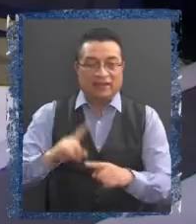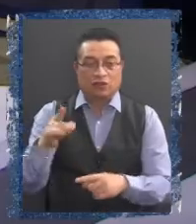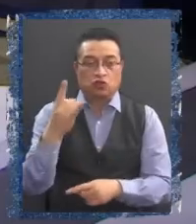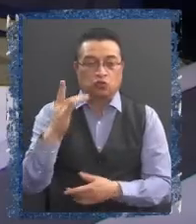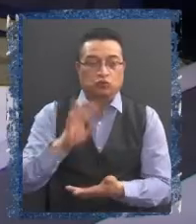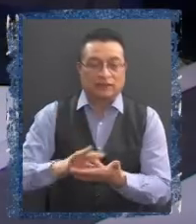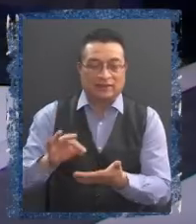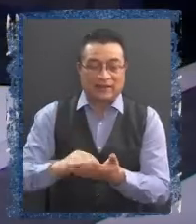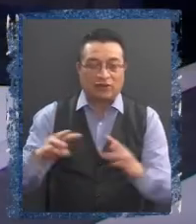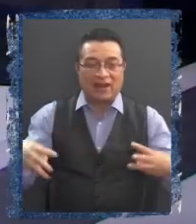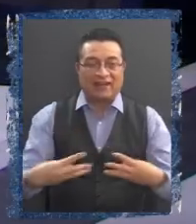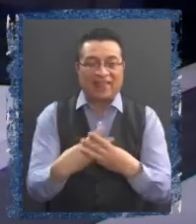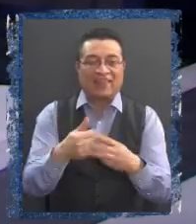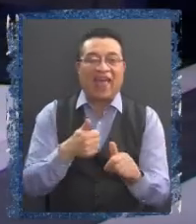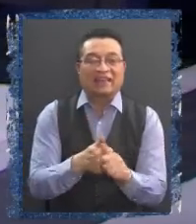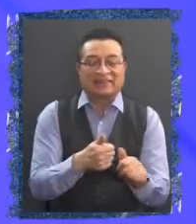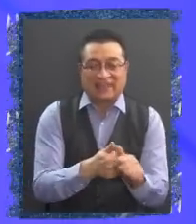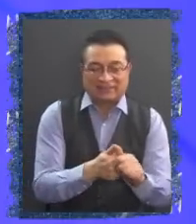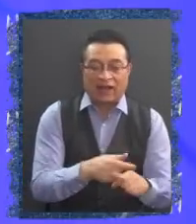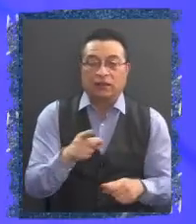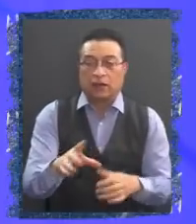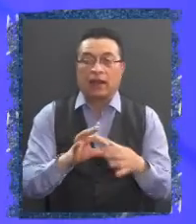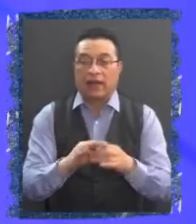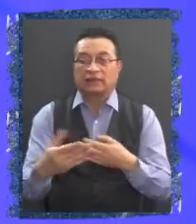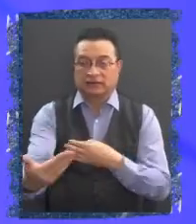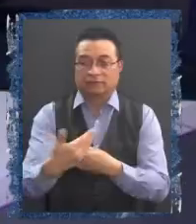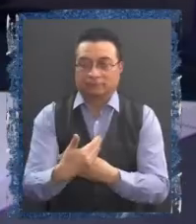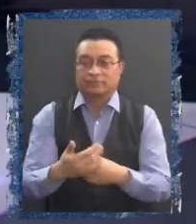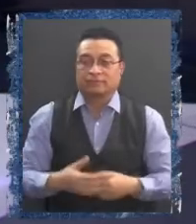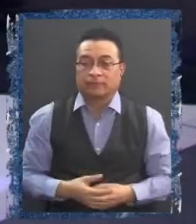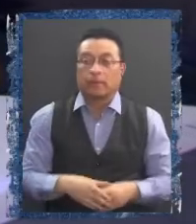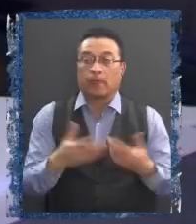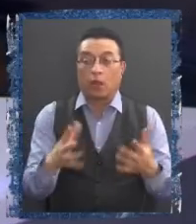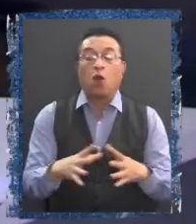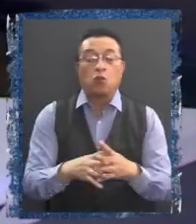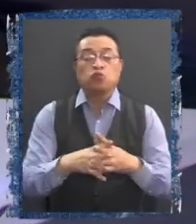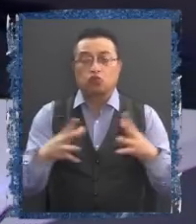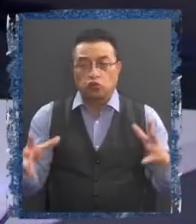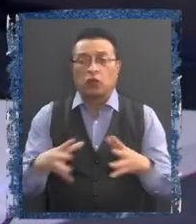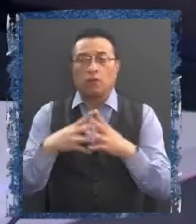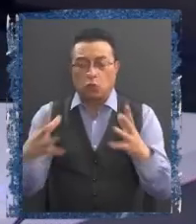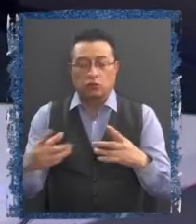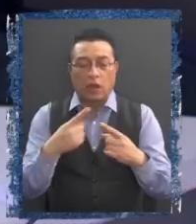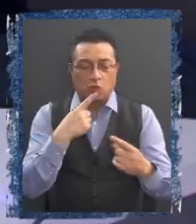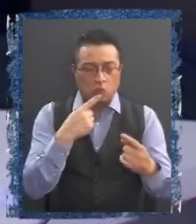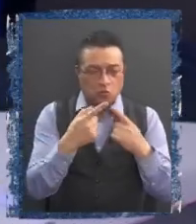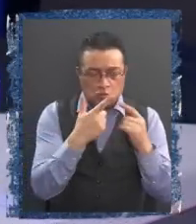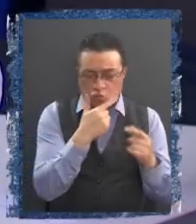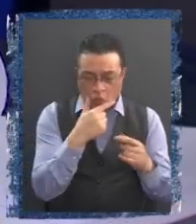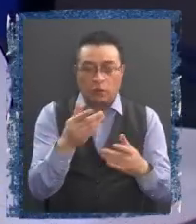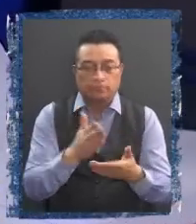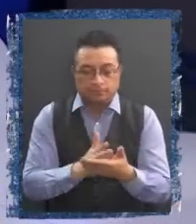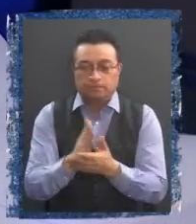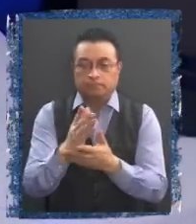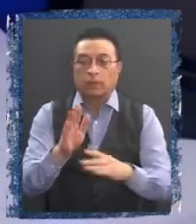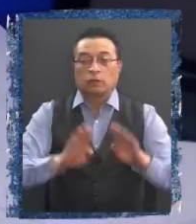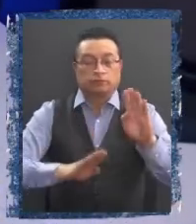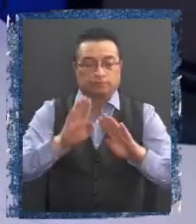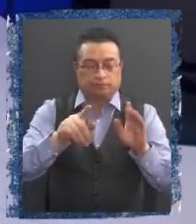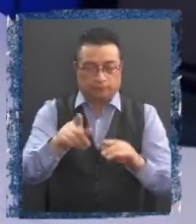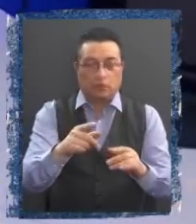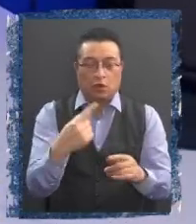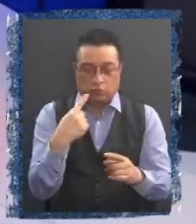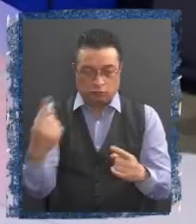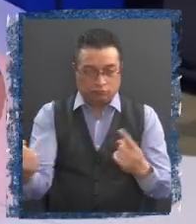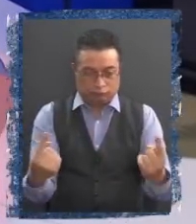asistenciales. Gracias por acompañarnos. Bueno, hay muchísimas dudas y quiero partir por los constituyentes que participaron en esta discusión,